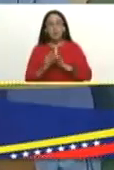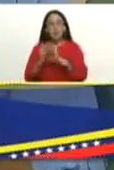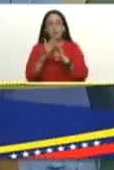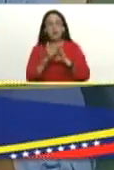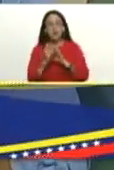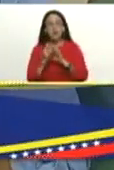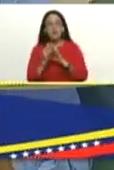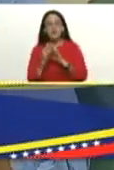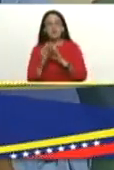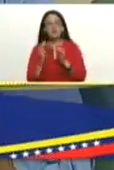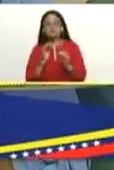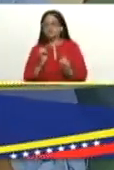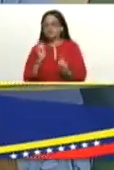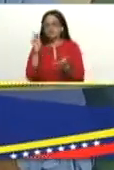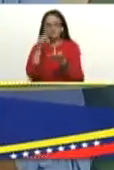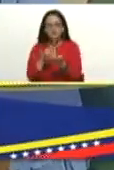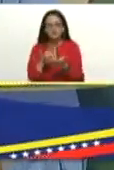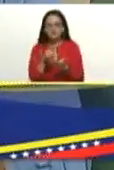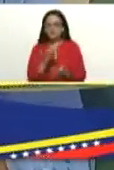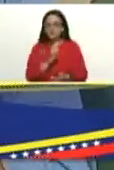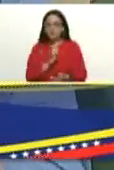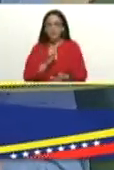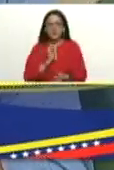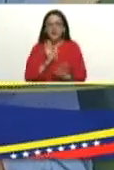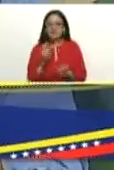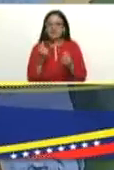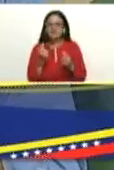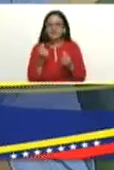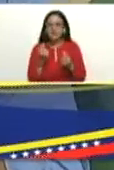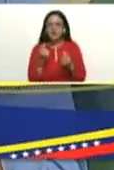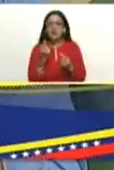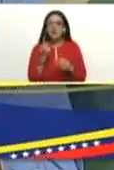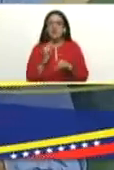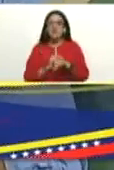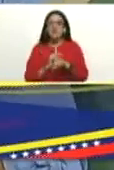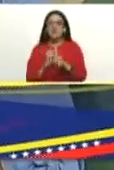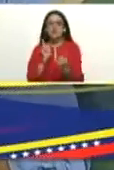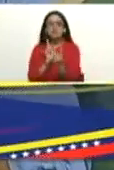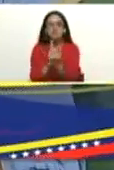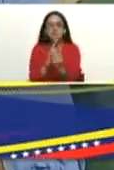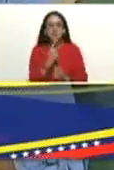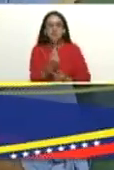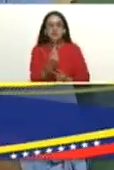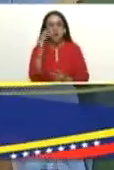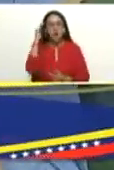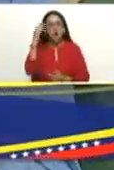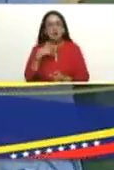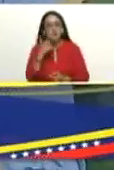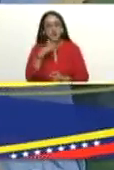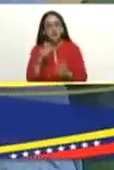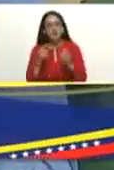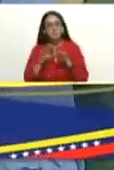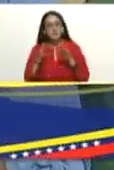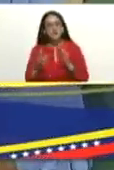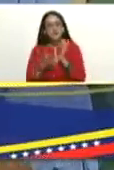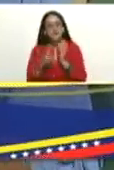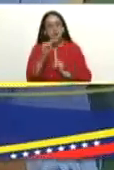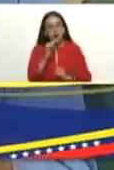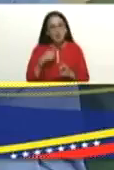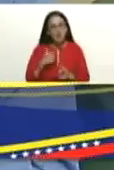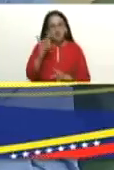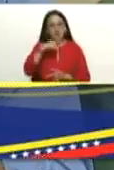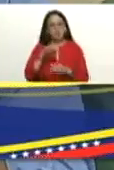llegar al azar a cualquier calle y comunidad que no conozcamos y no va a pasar un minuto, presidente, sin que se acerque alguien y nos diga: hola, yo soy la mesa técnica de agua, o la mesa técnica